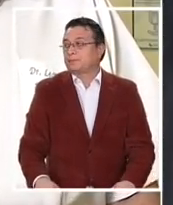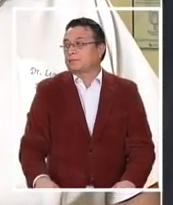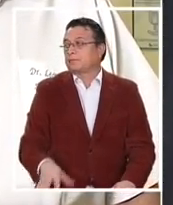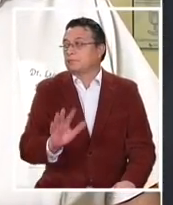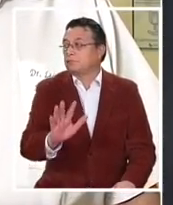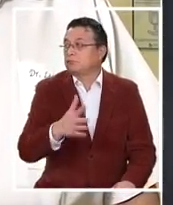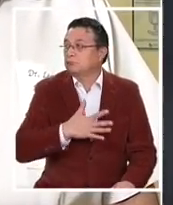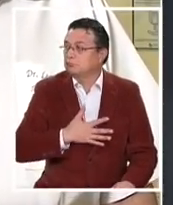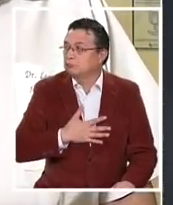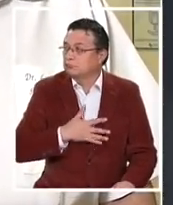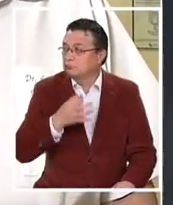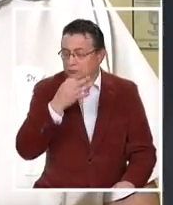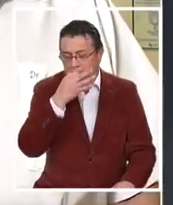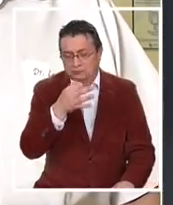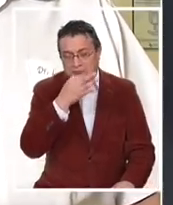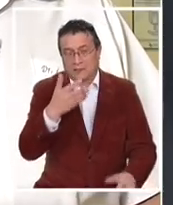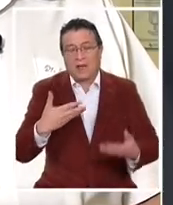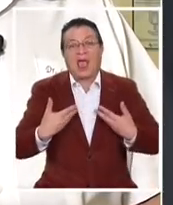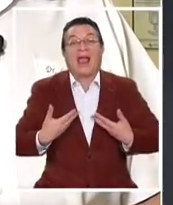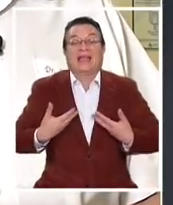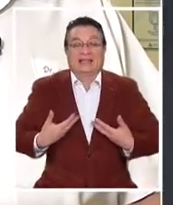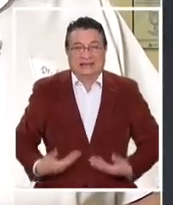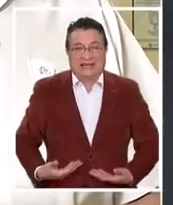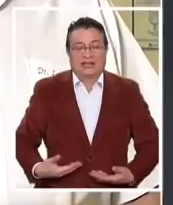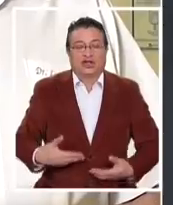Mire, yo diría que es cansancio, ¿ya?